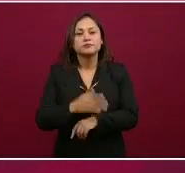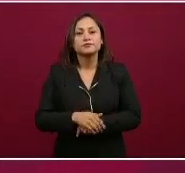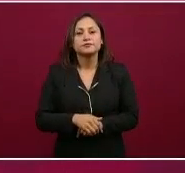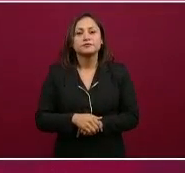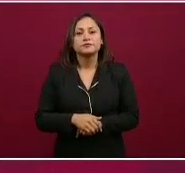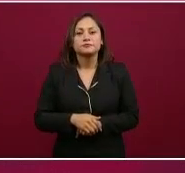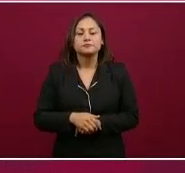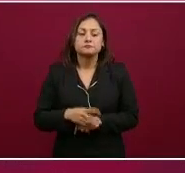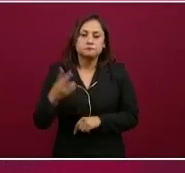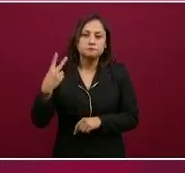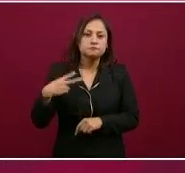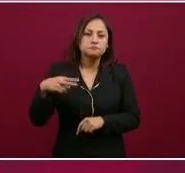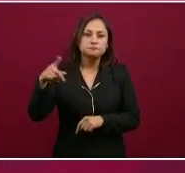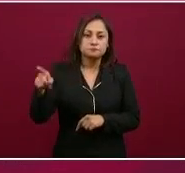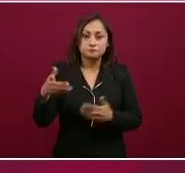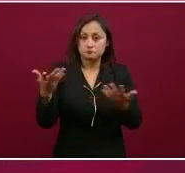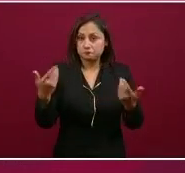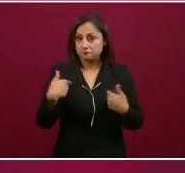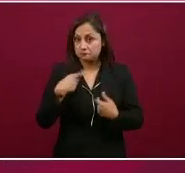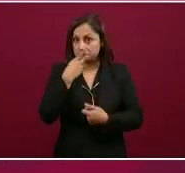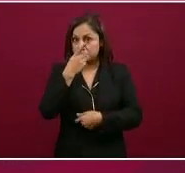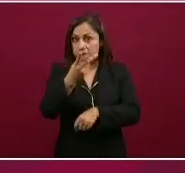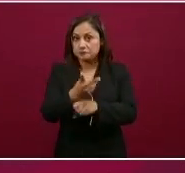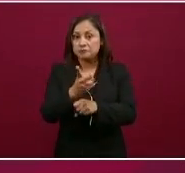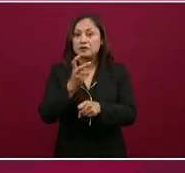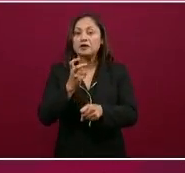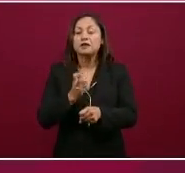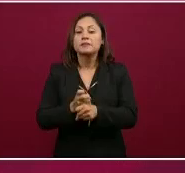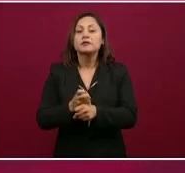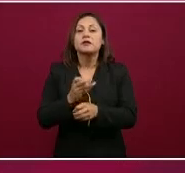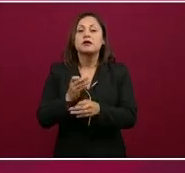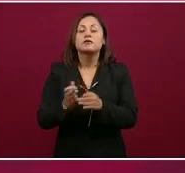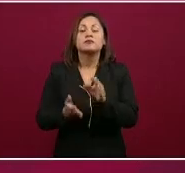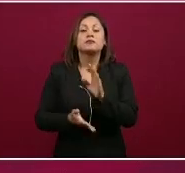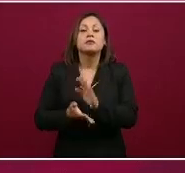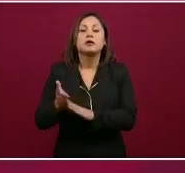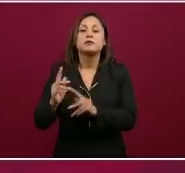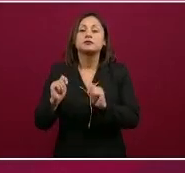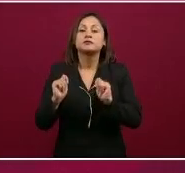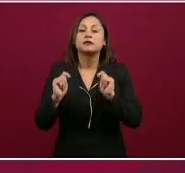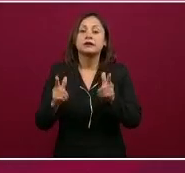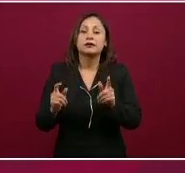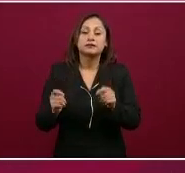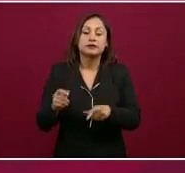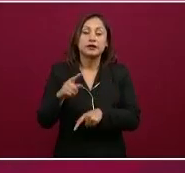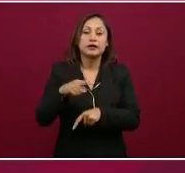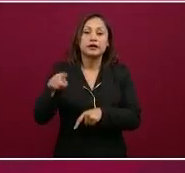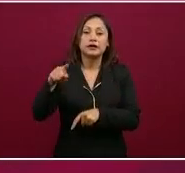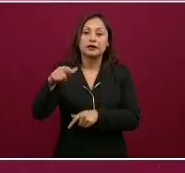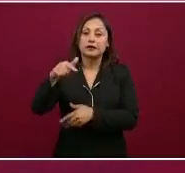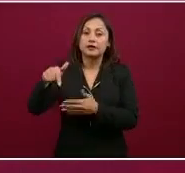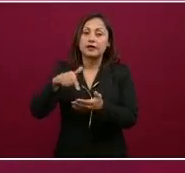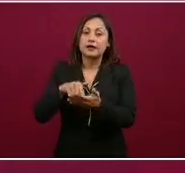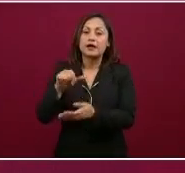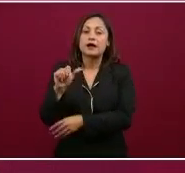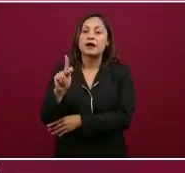Les invito, vamos a Tlaxcala, vamos a estar en Apizaco